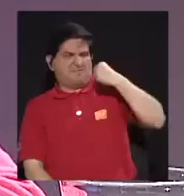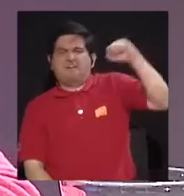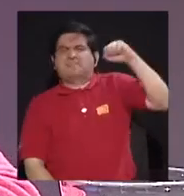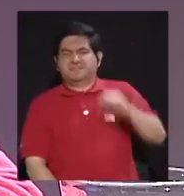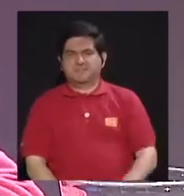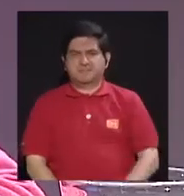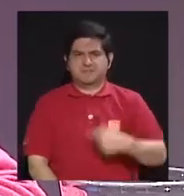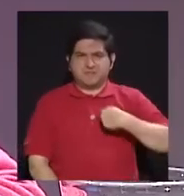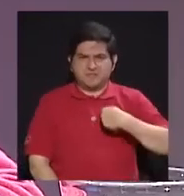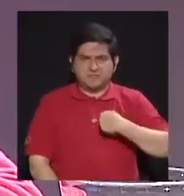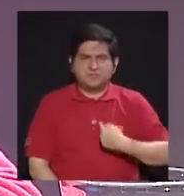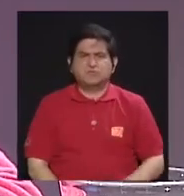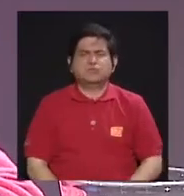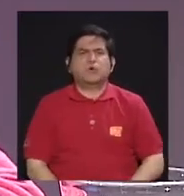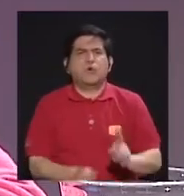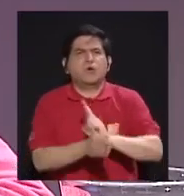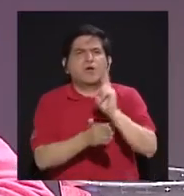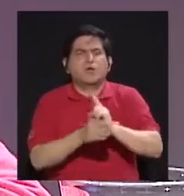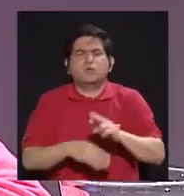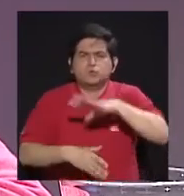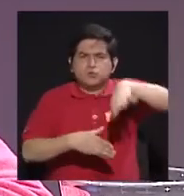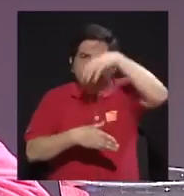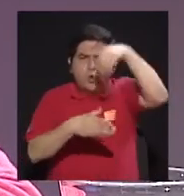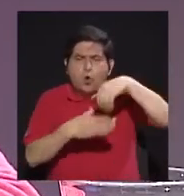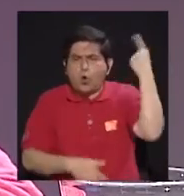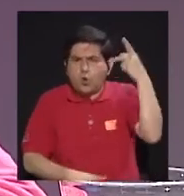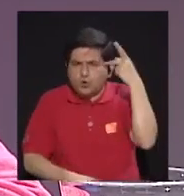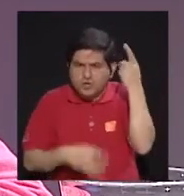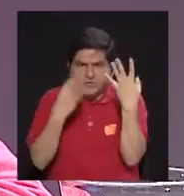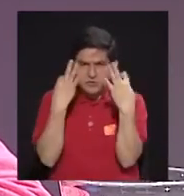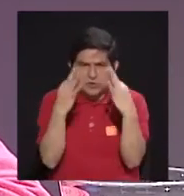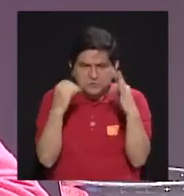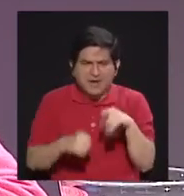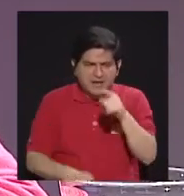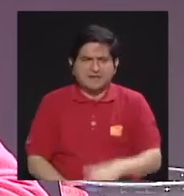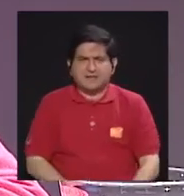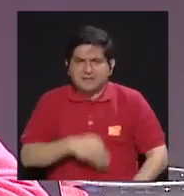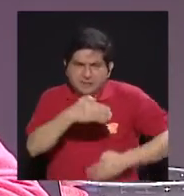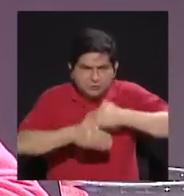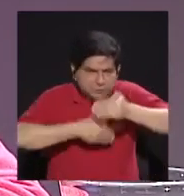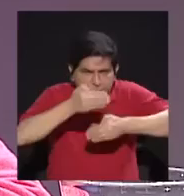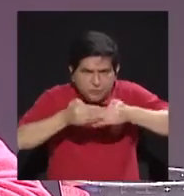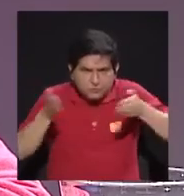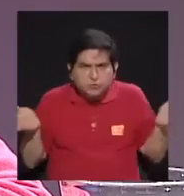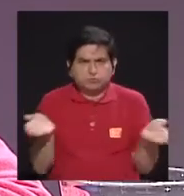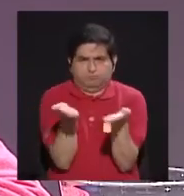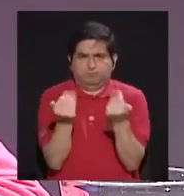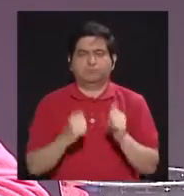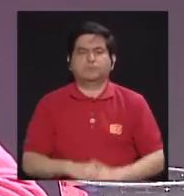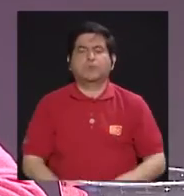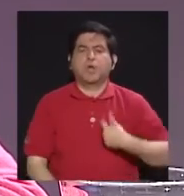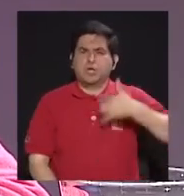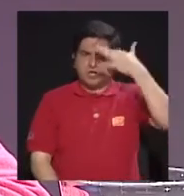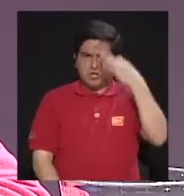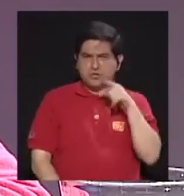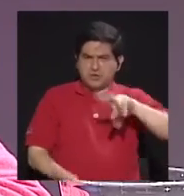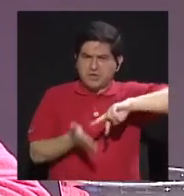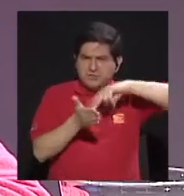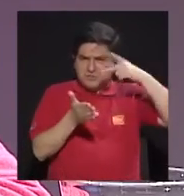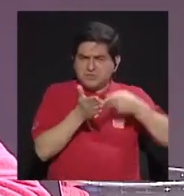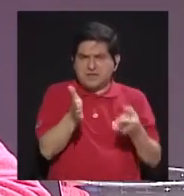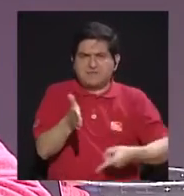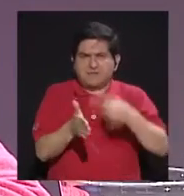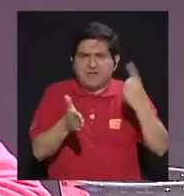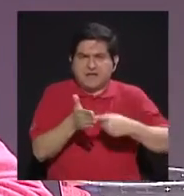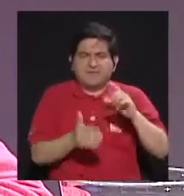que usa un contexto político simplemente para hacer catarsis. Y pienso que eso se convierte a veces